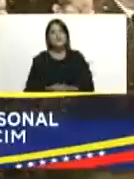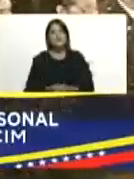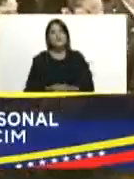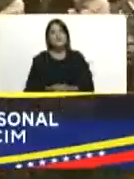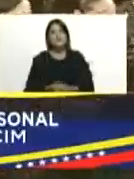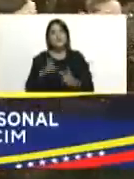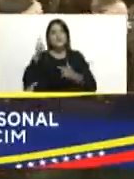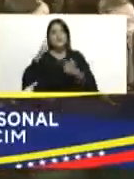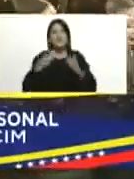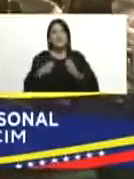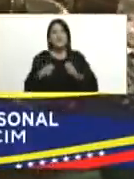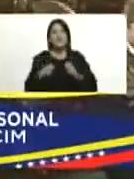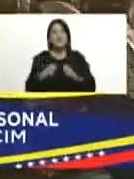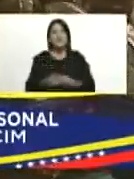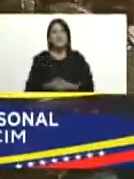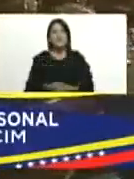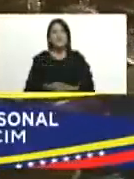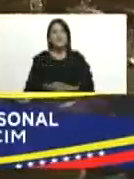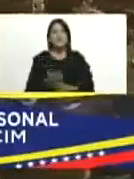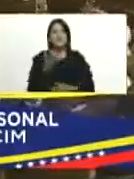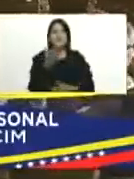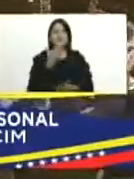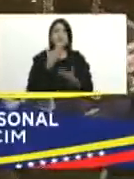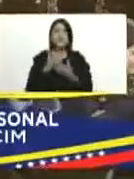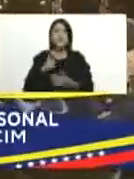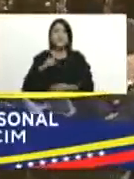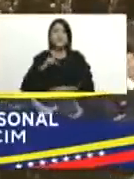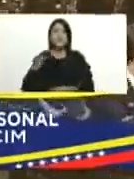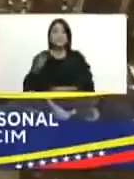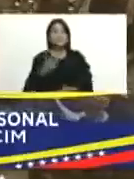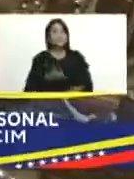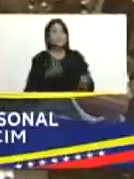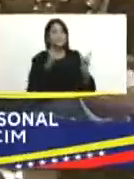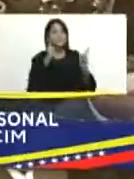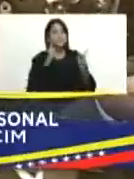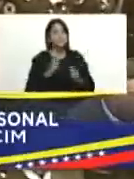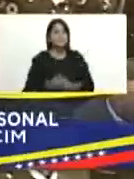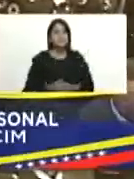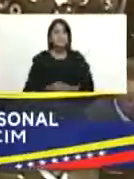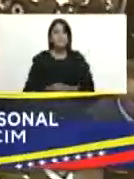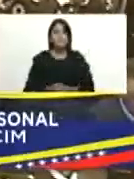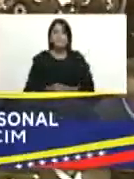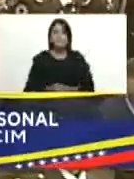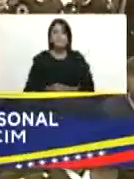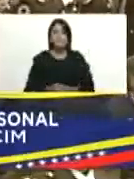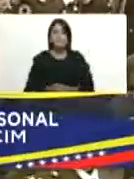Chávez vive. Y comandante en jefe, permiso de retirarme. Adelante.